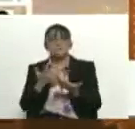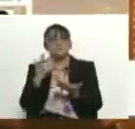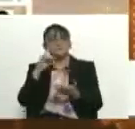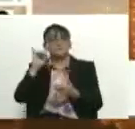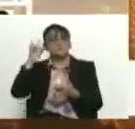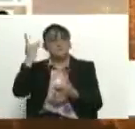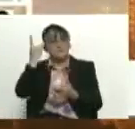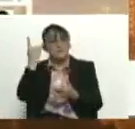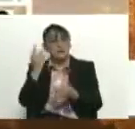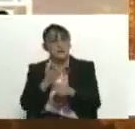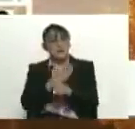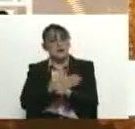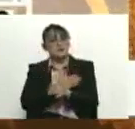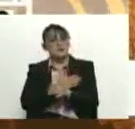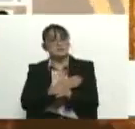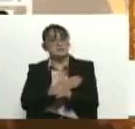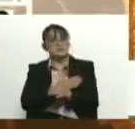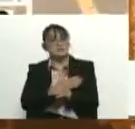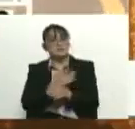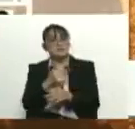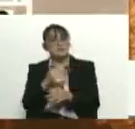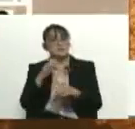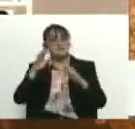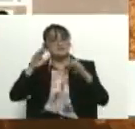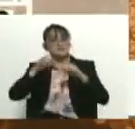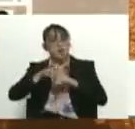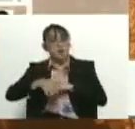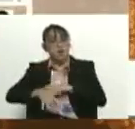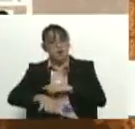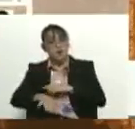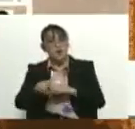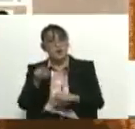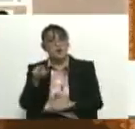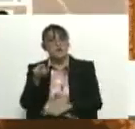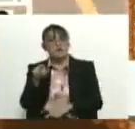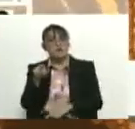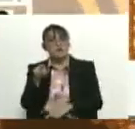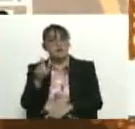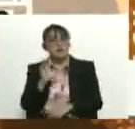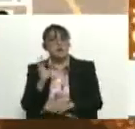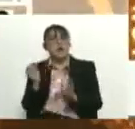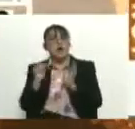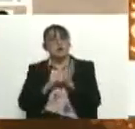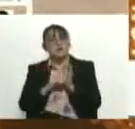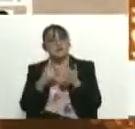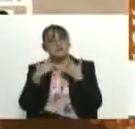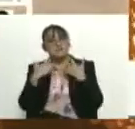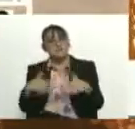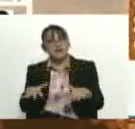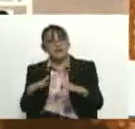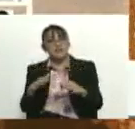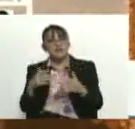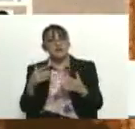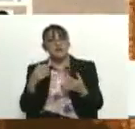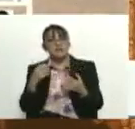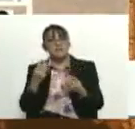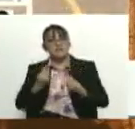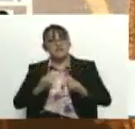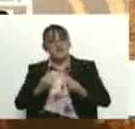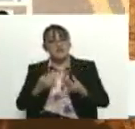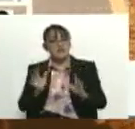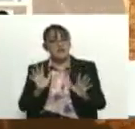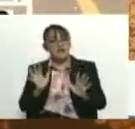previsiones para que la eventualidad de que estos fenómenos sean recurrentes pues no tengamos que lamentar no solo perdidas humanas sino